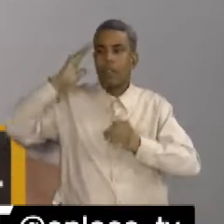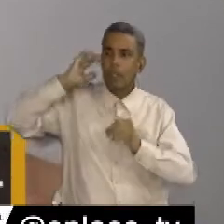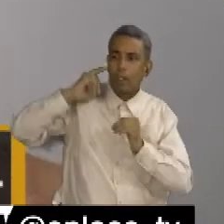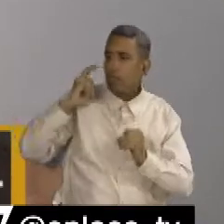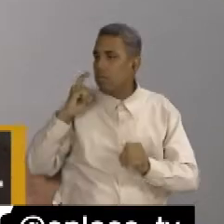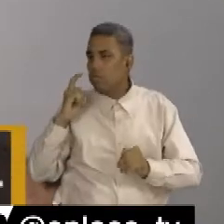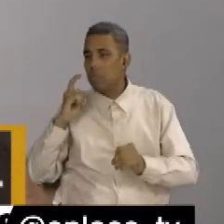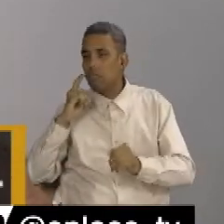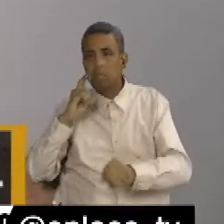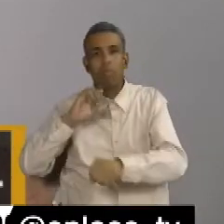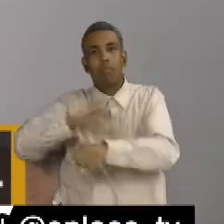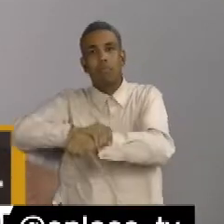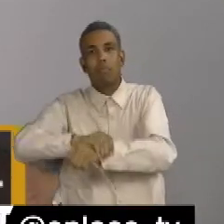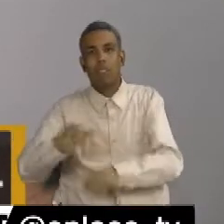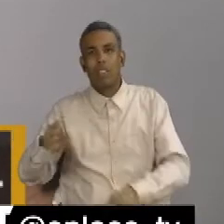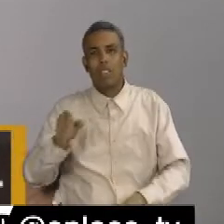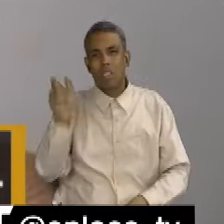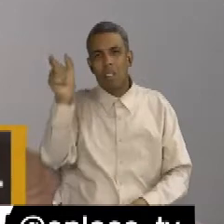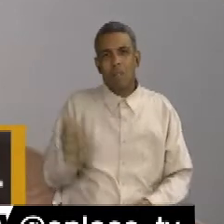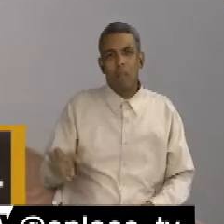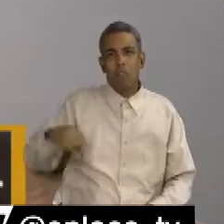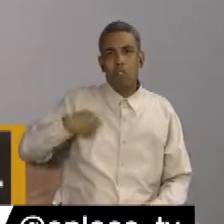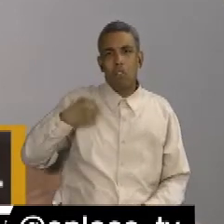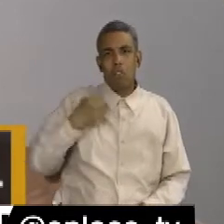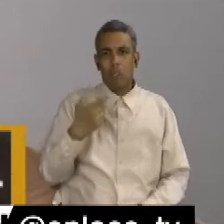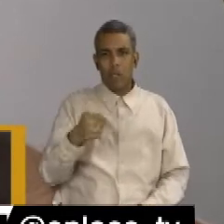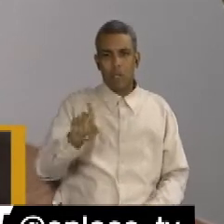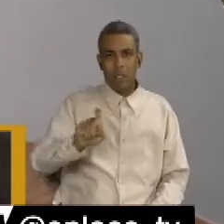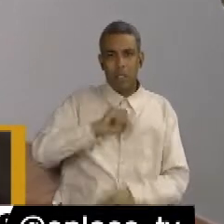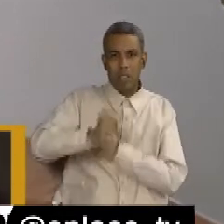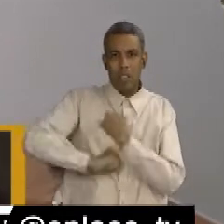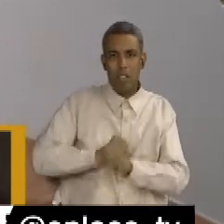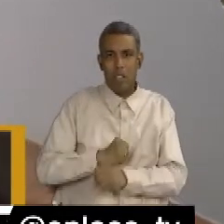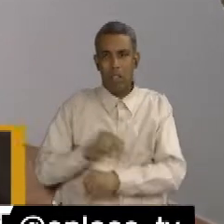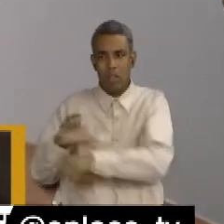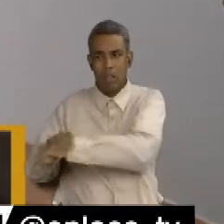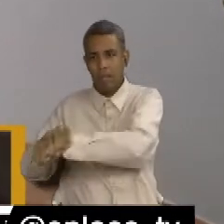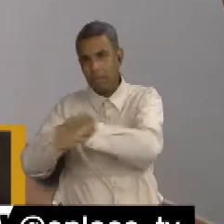persona, un menor de 16 años, quien fue dejado a disposición